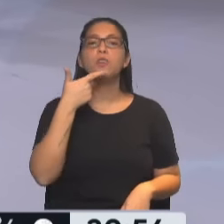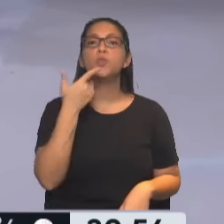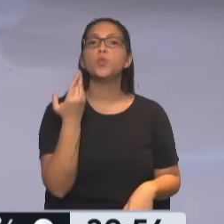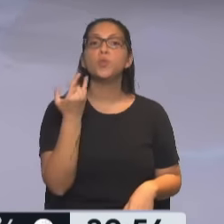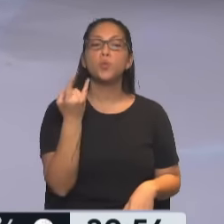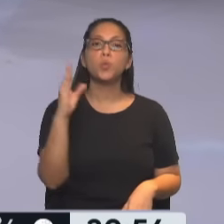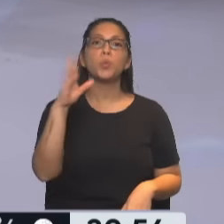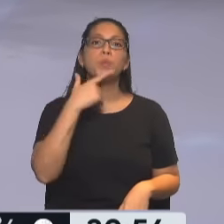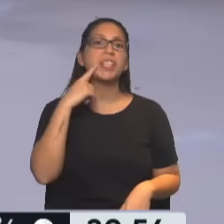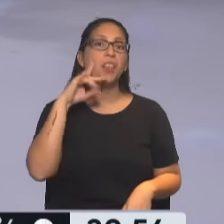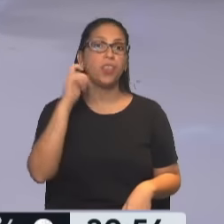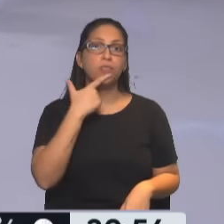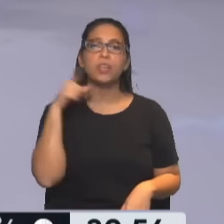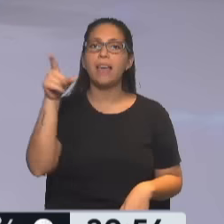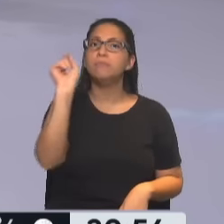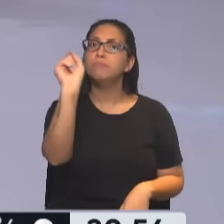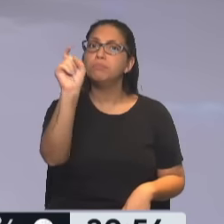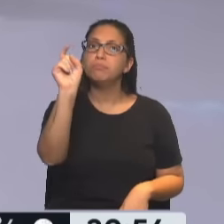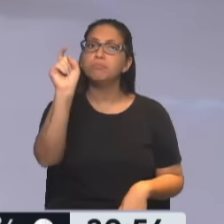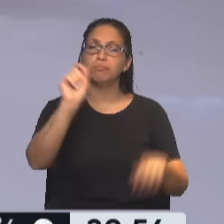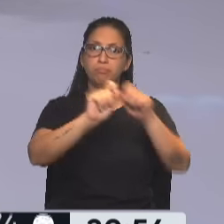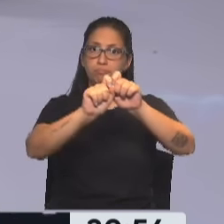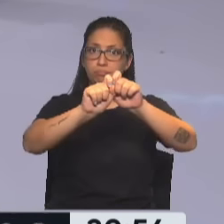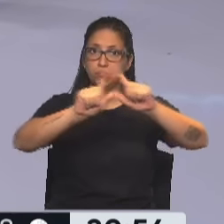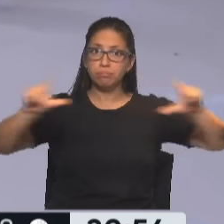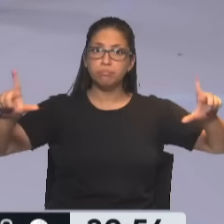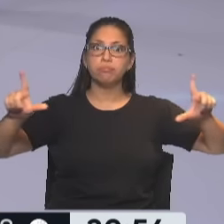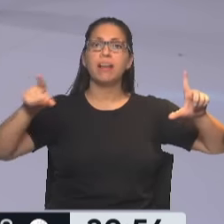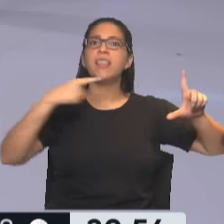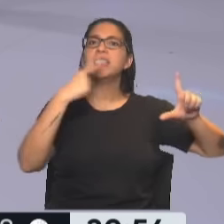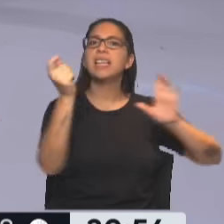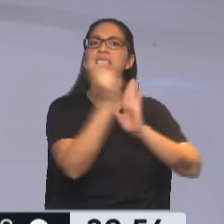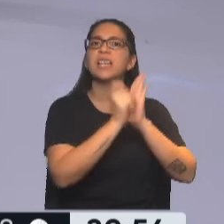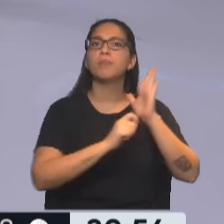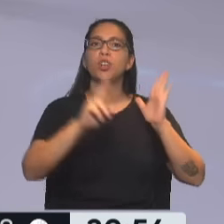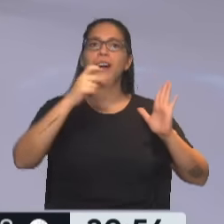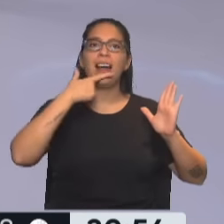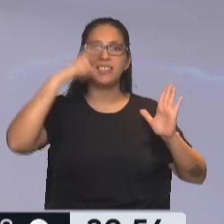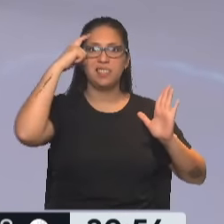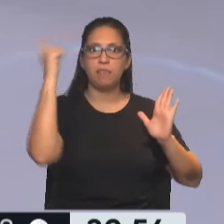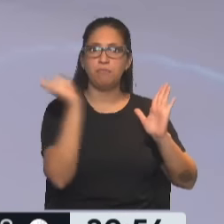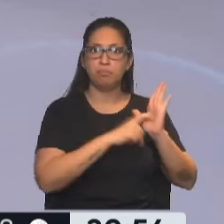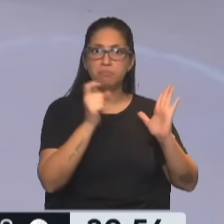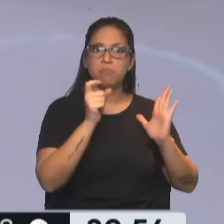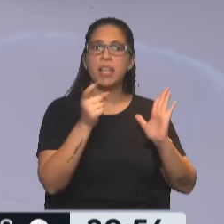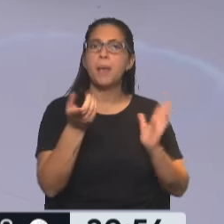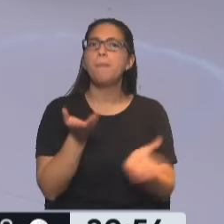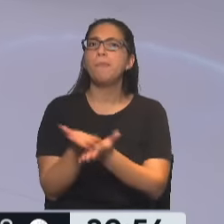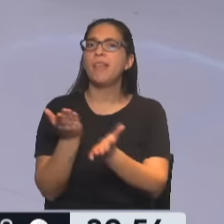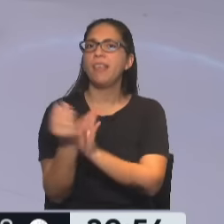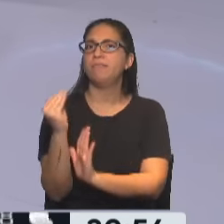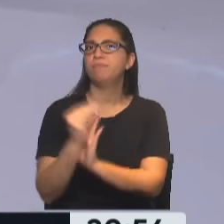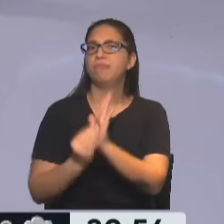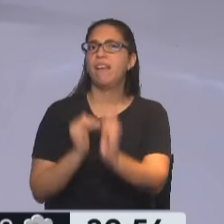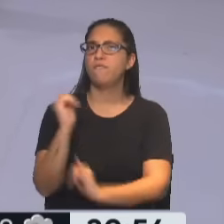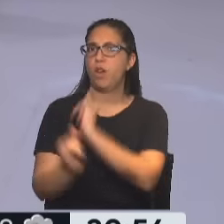www.argentina.gov.ar/subsidios. Ahí vas a tener que hacer clic en el botón que dice inscripción al RACE y te van a pedir una serie de datos. Ahí